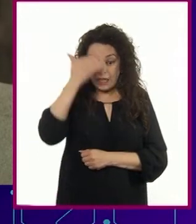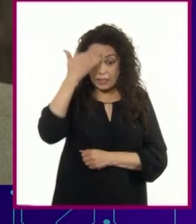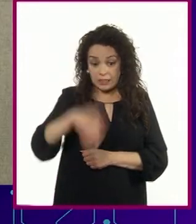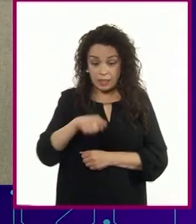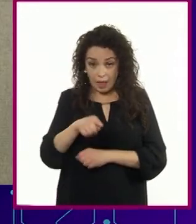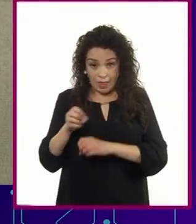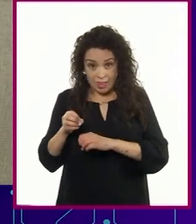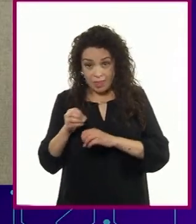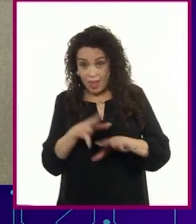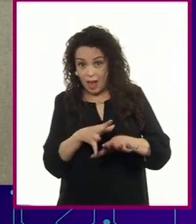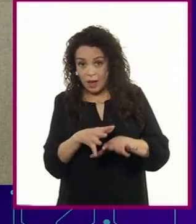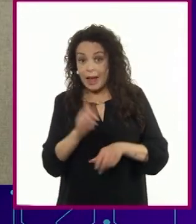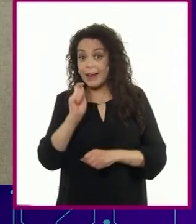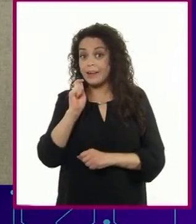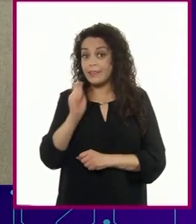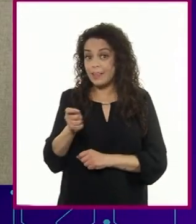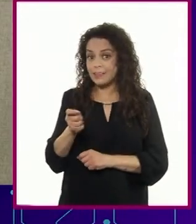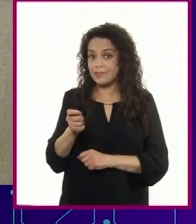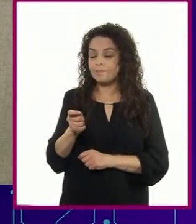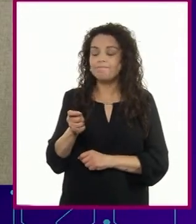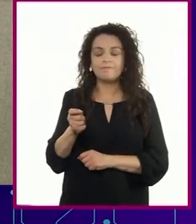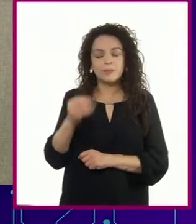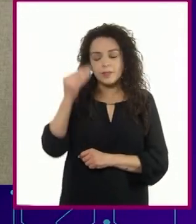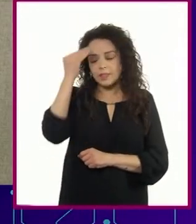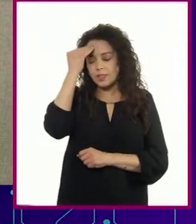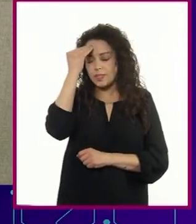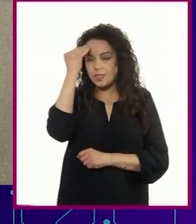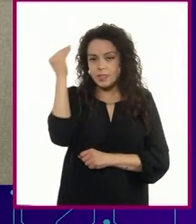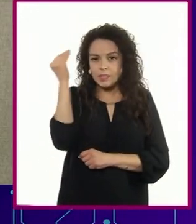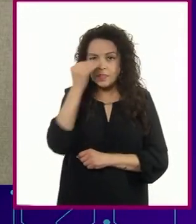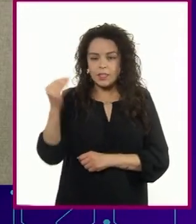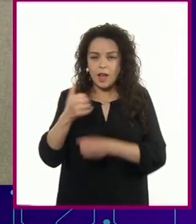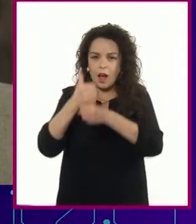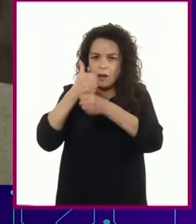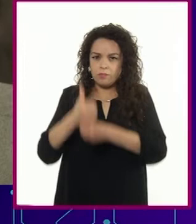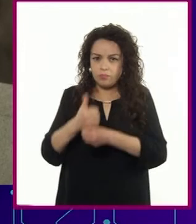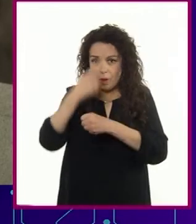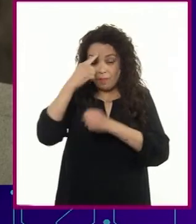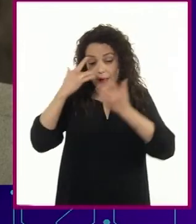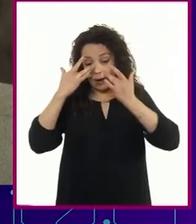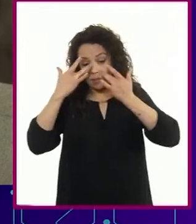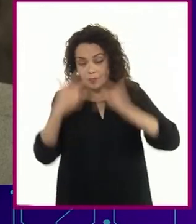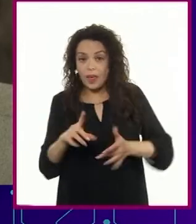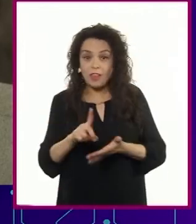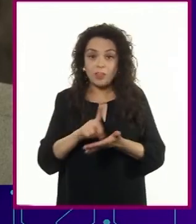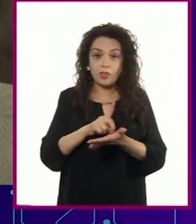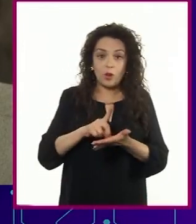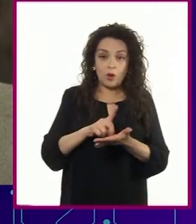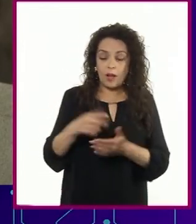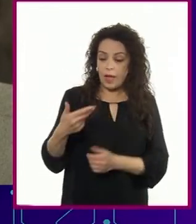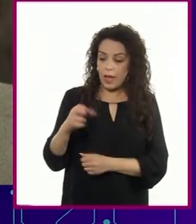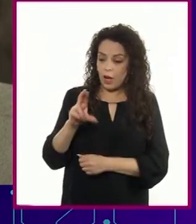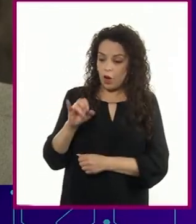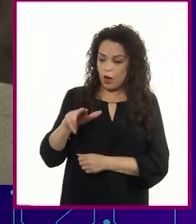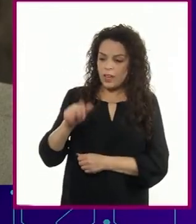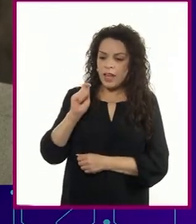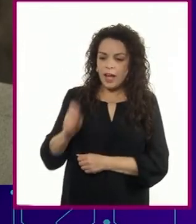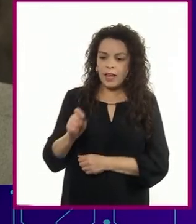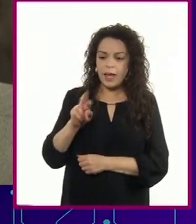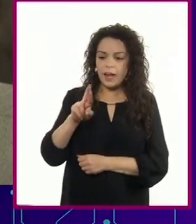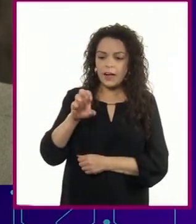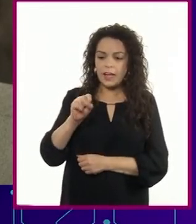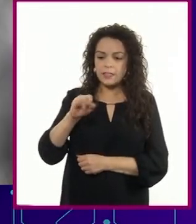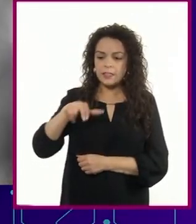hacerlo, tendrán que enfrentarse al horror de retirarse de esta. La heroína proviene de la resina de la planta